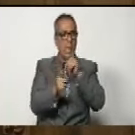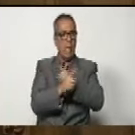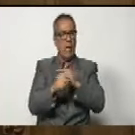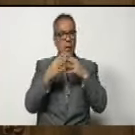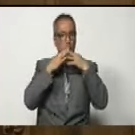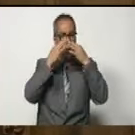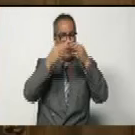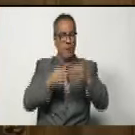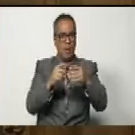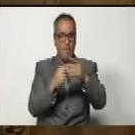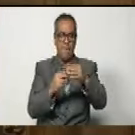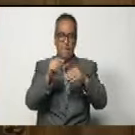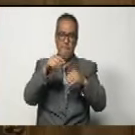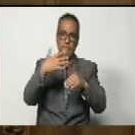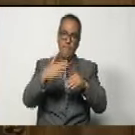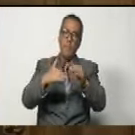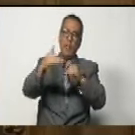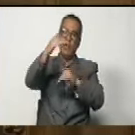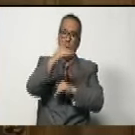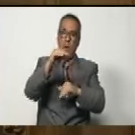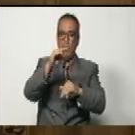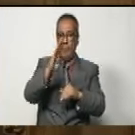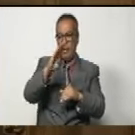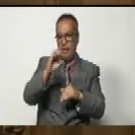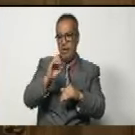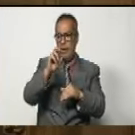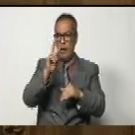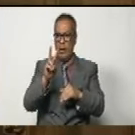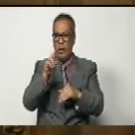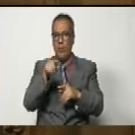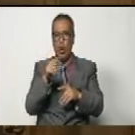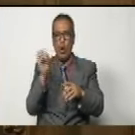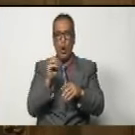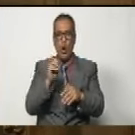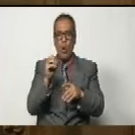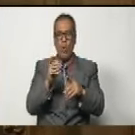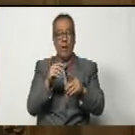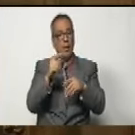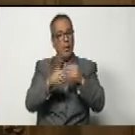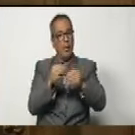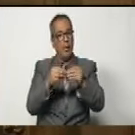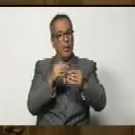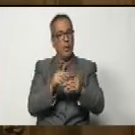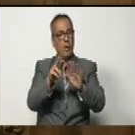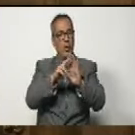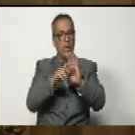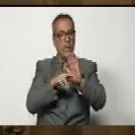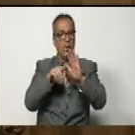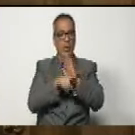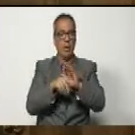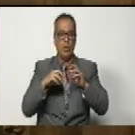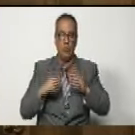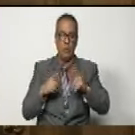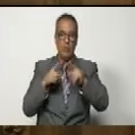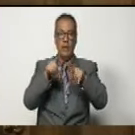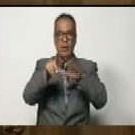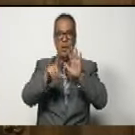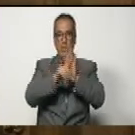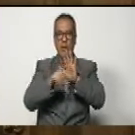de la moneda de mayor valor, publicado por el Banco Central de Venezuela o el valor establecido en el reglamento vigente de esta